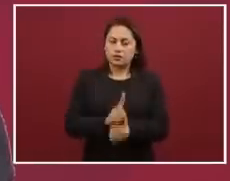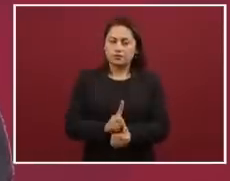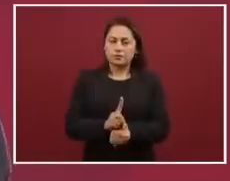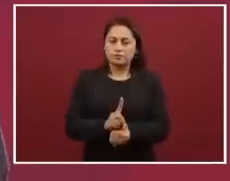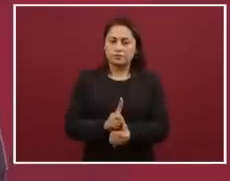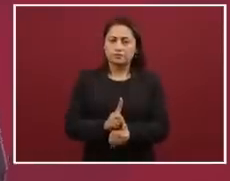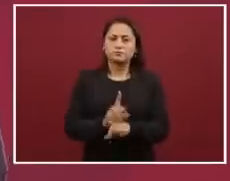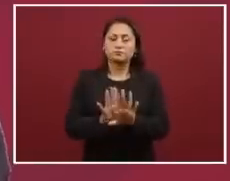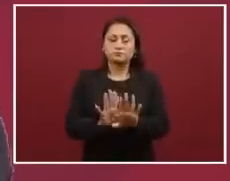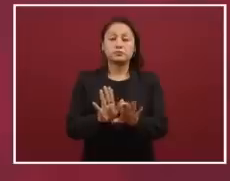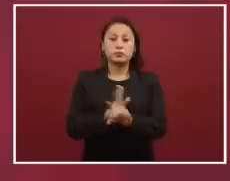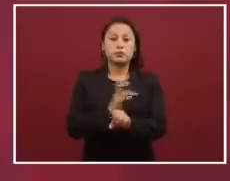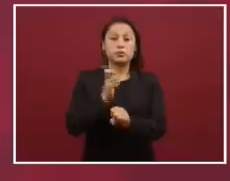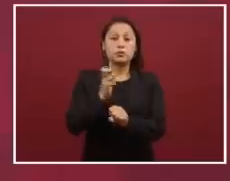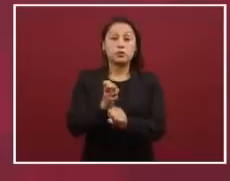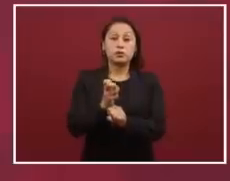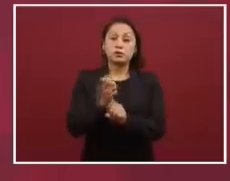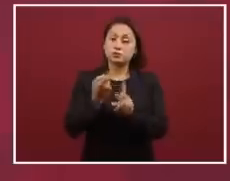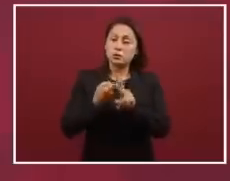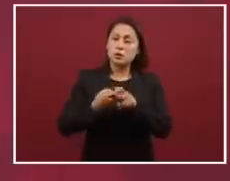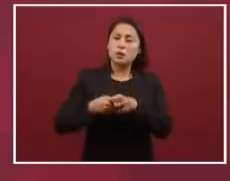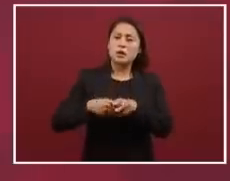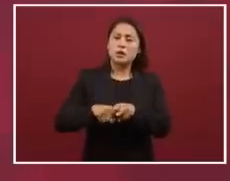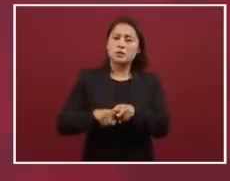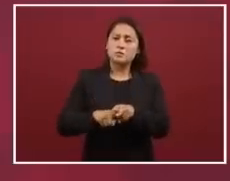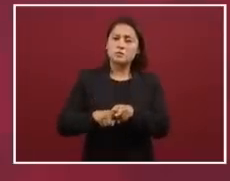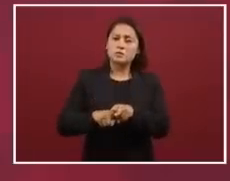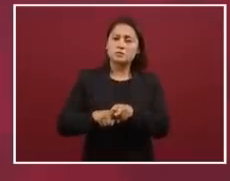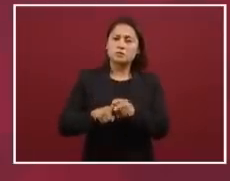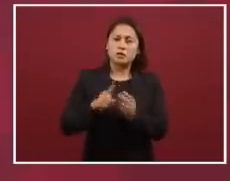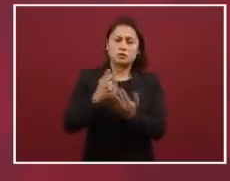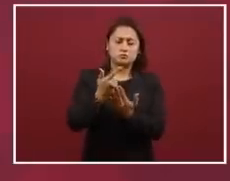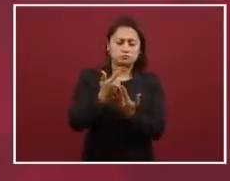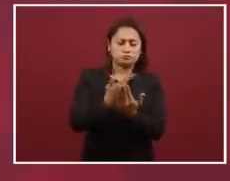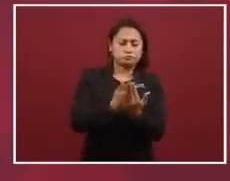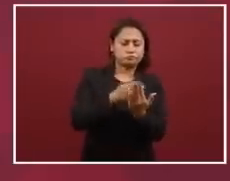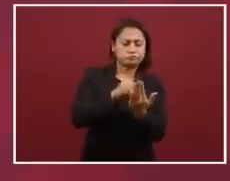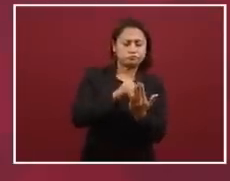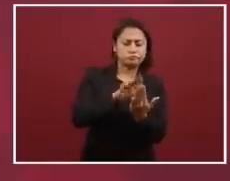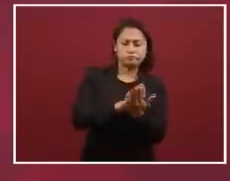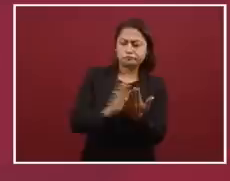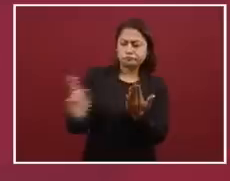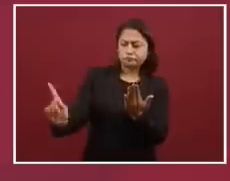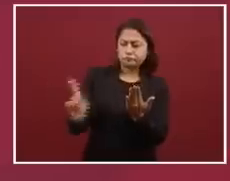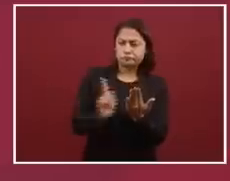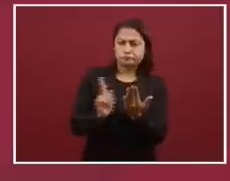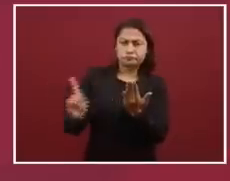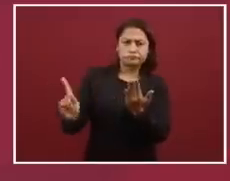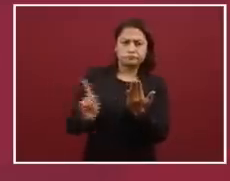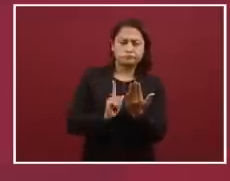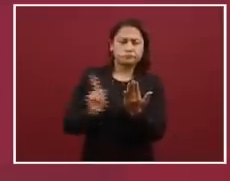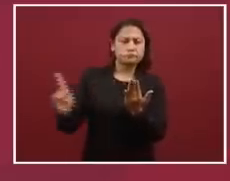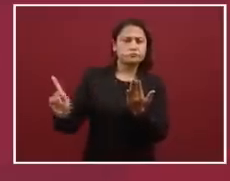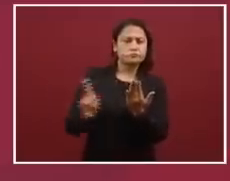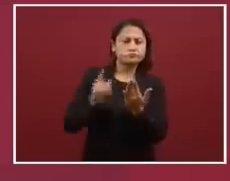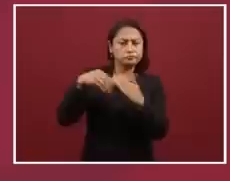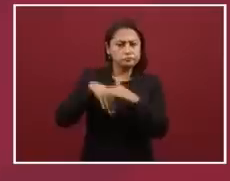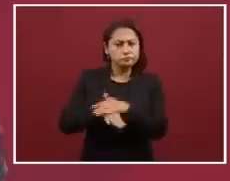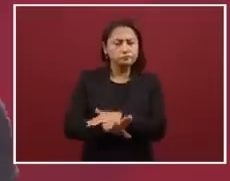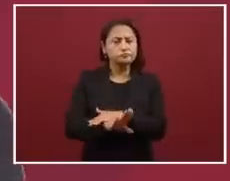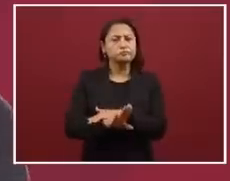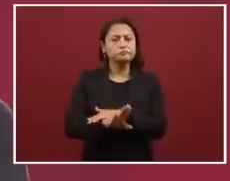tener un registro de quienes están transitando de manera legal. En